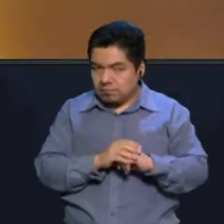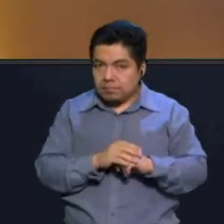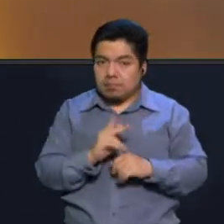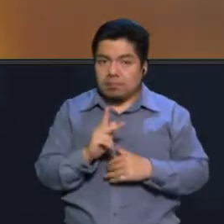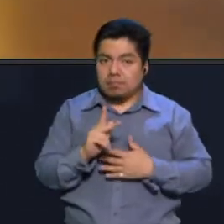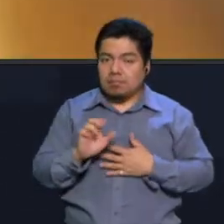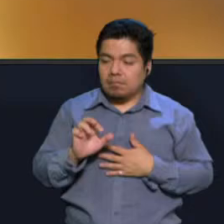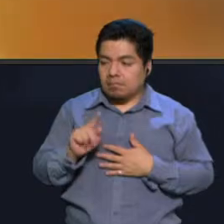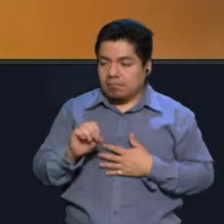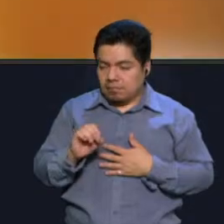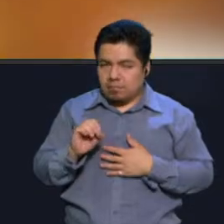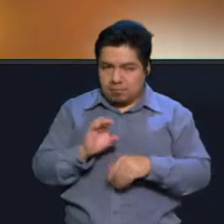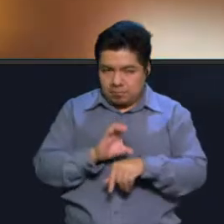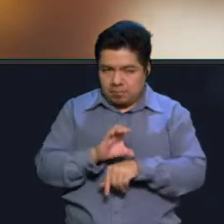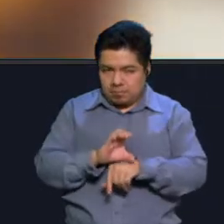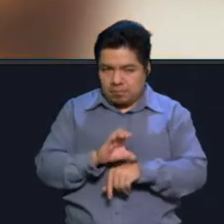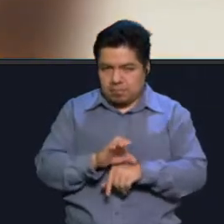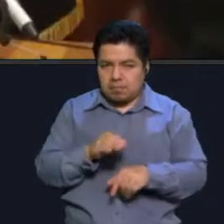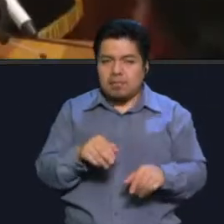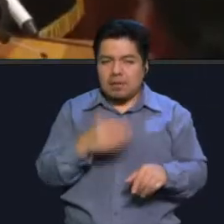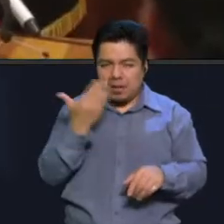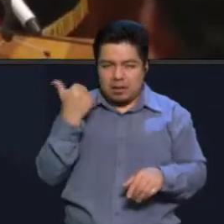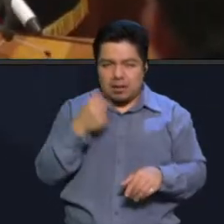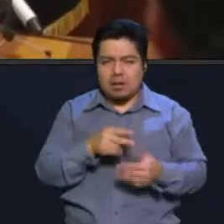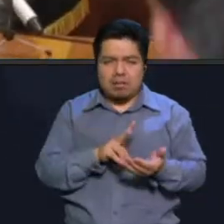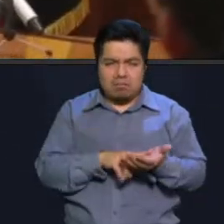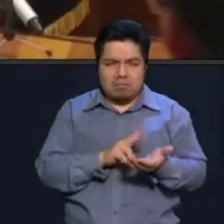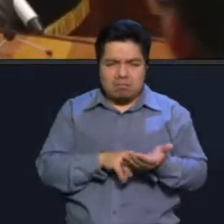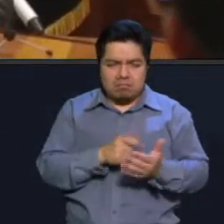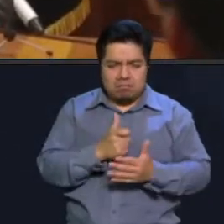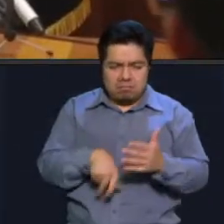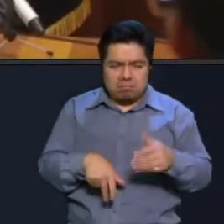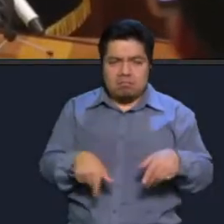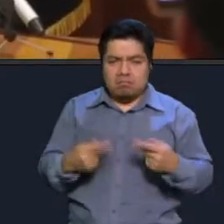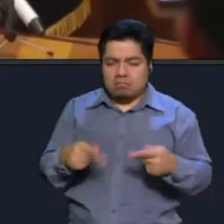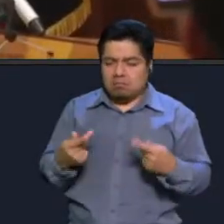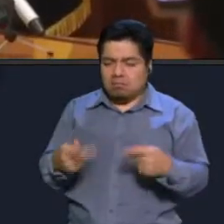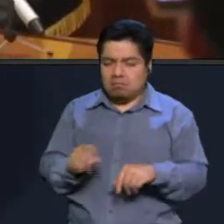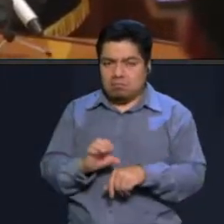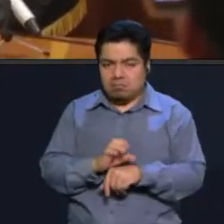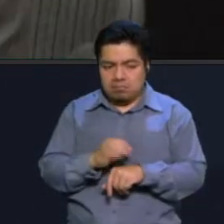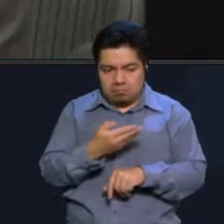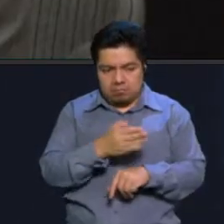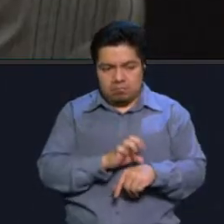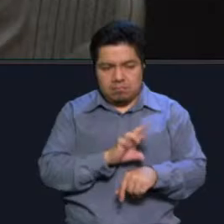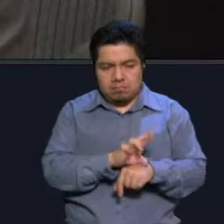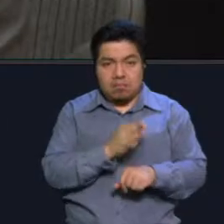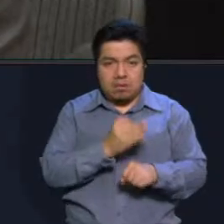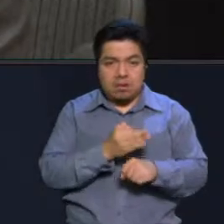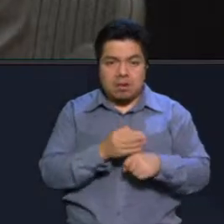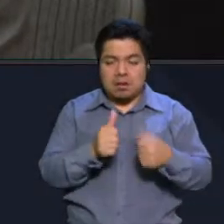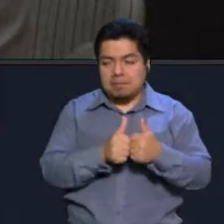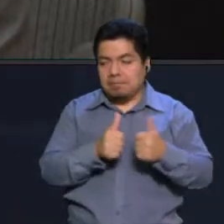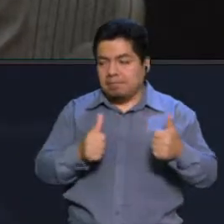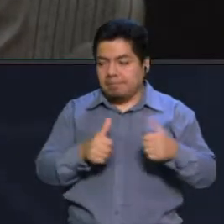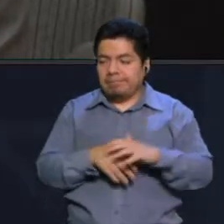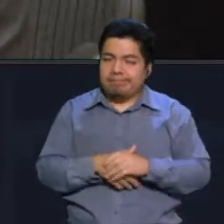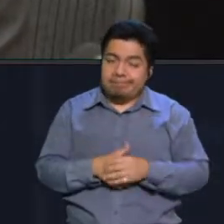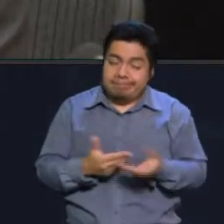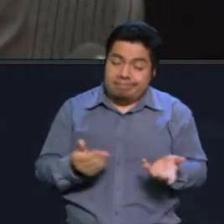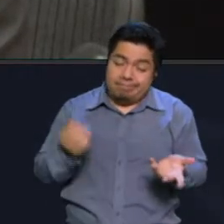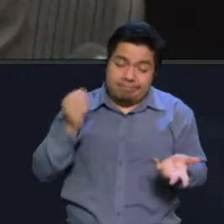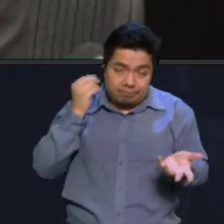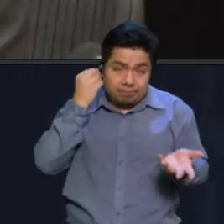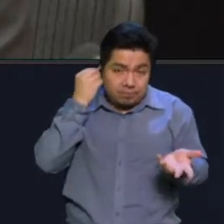Petro, Colombia, le vendía a un precio moderado energía a Ecuador. Esto ha generado pues que